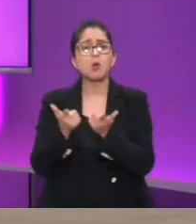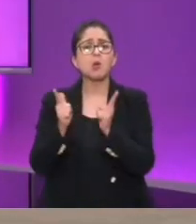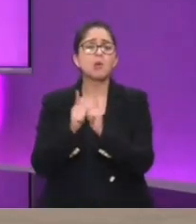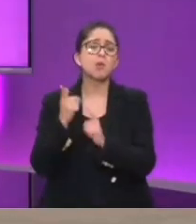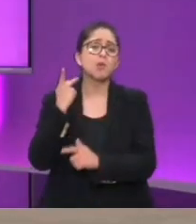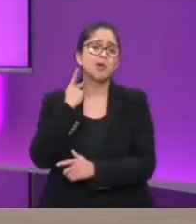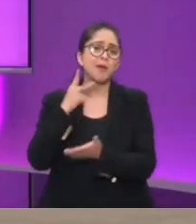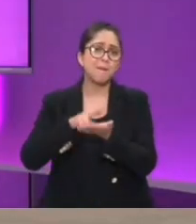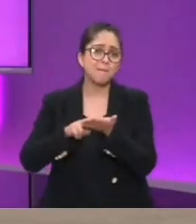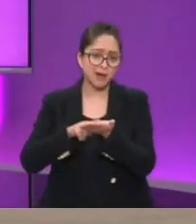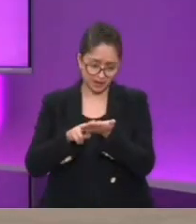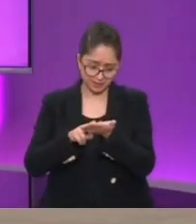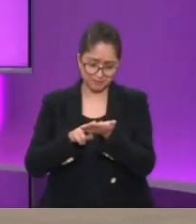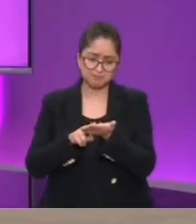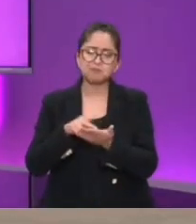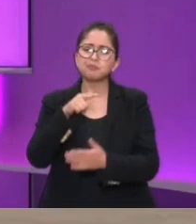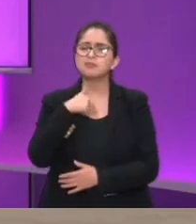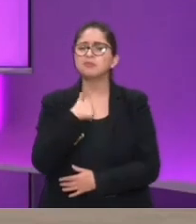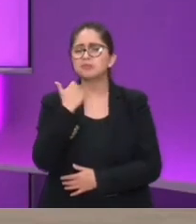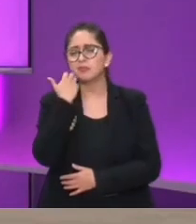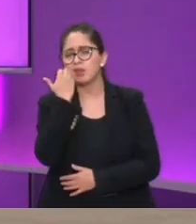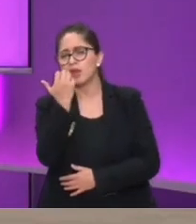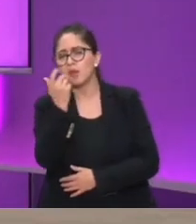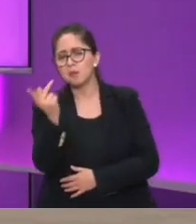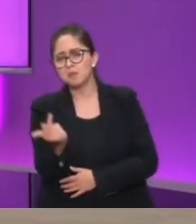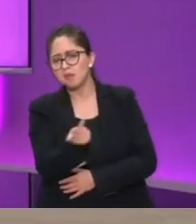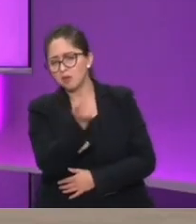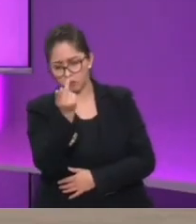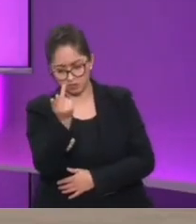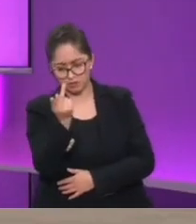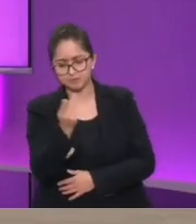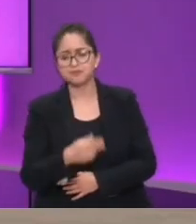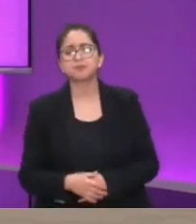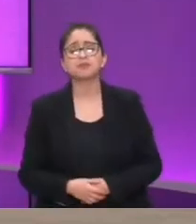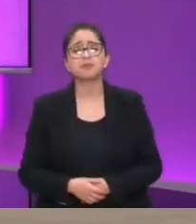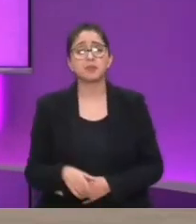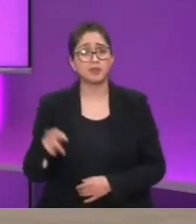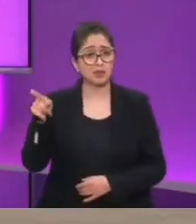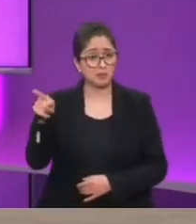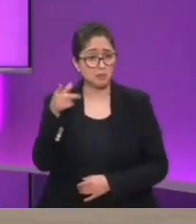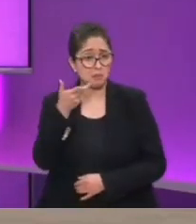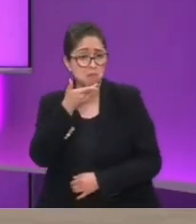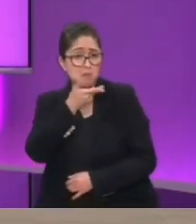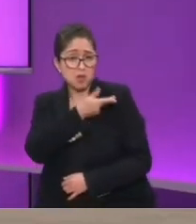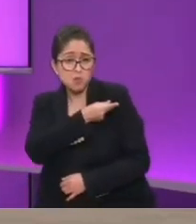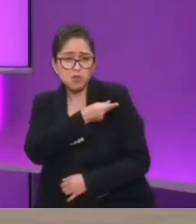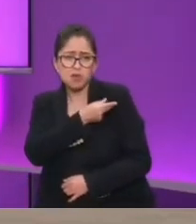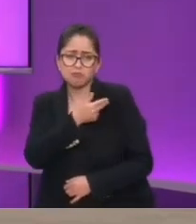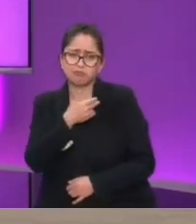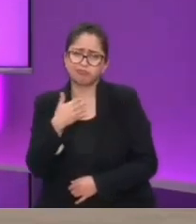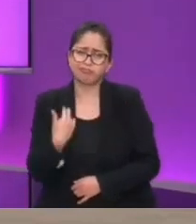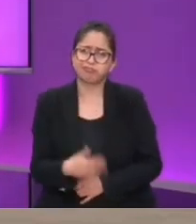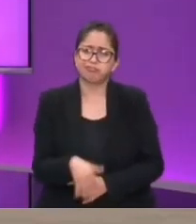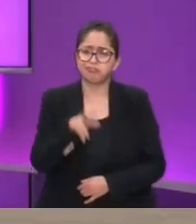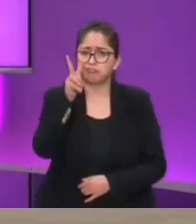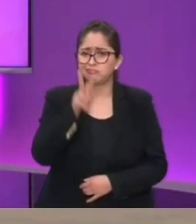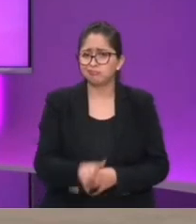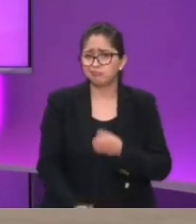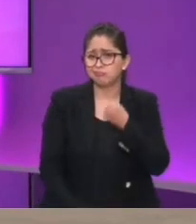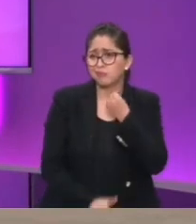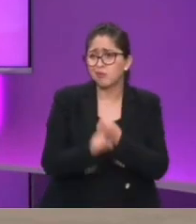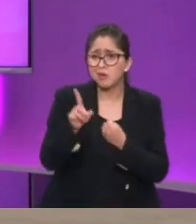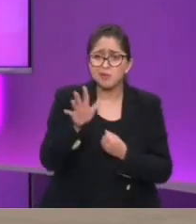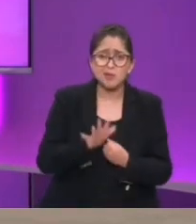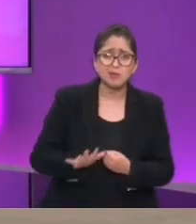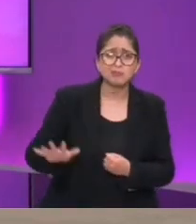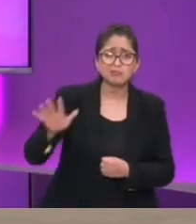Ecologista. Nada más también preguntarle si en el caso de las vacunas estamos teniendo un problemón a nivel internacional.